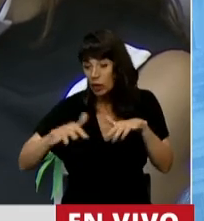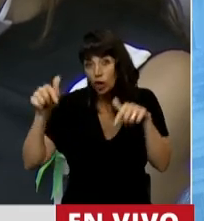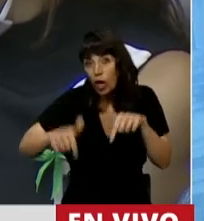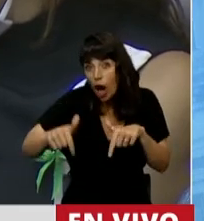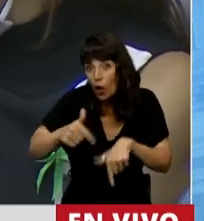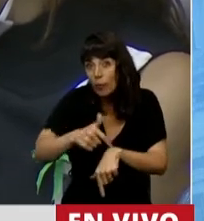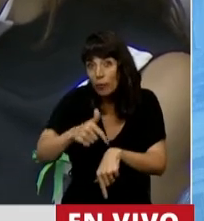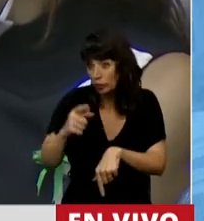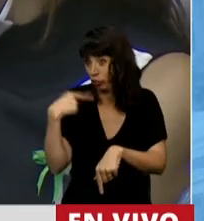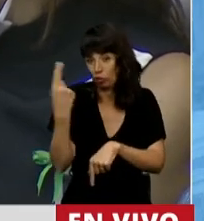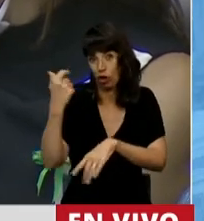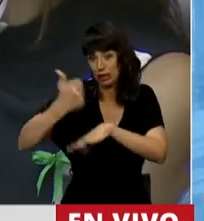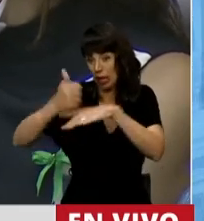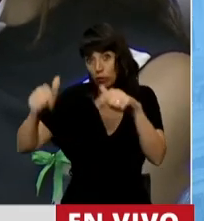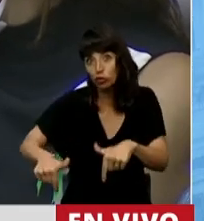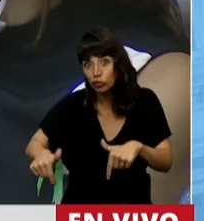mientras estamos acá